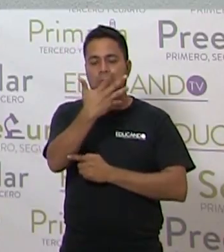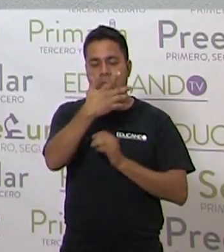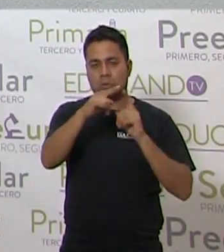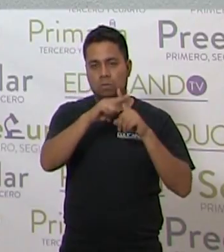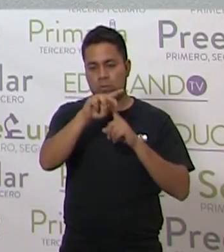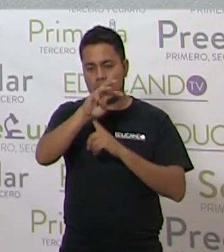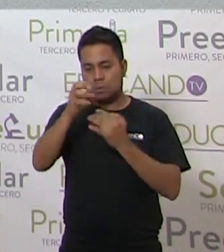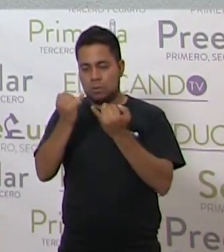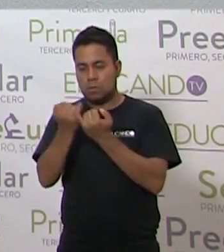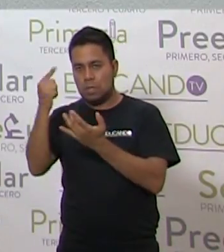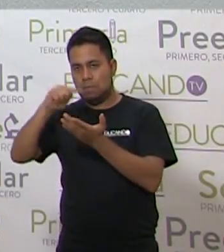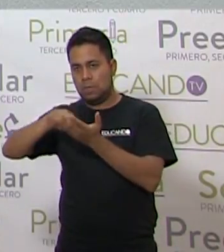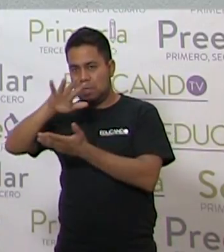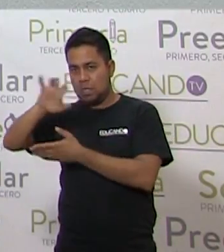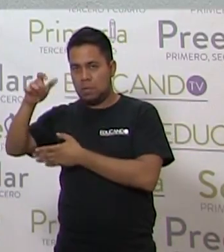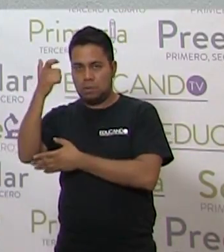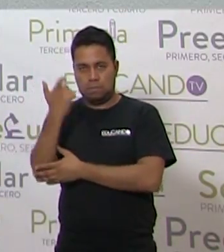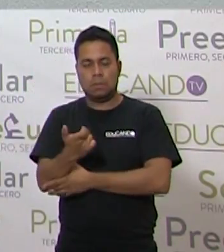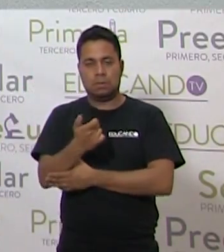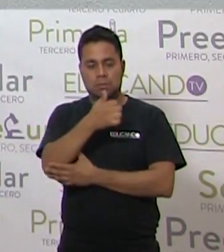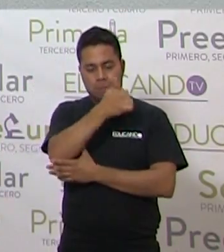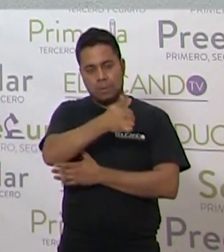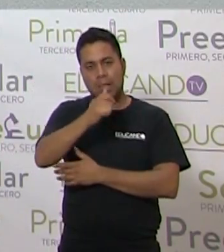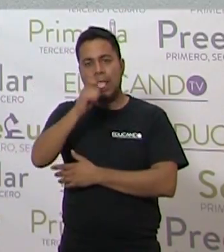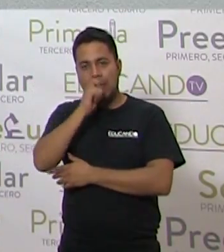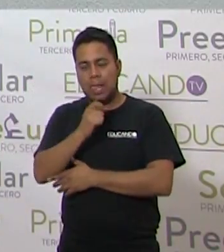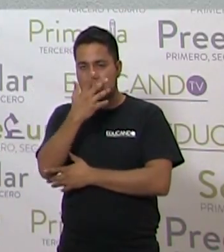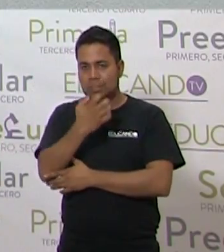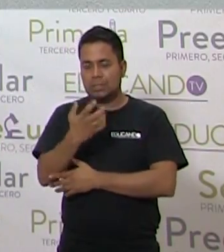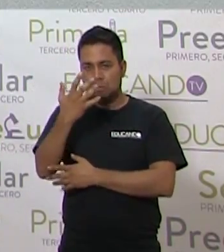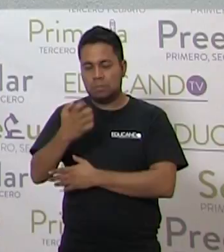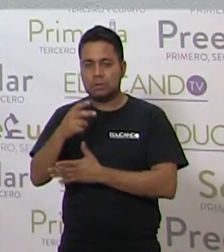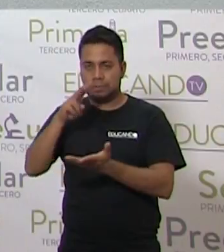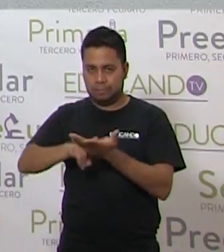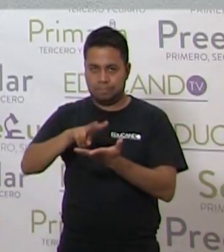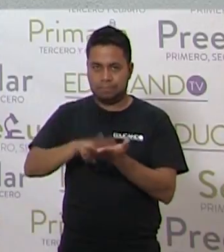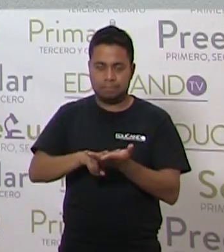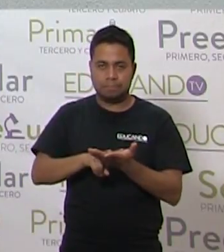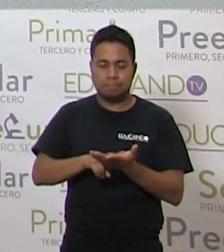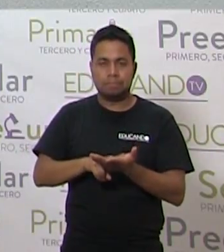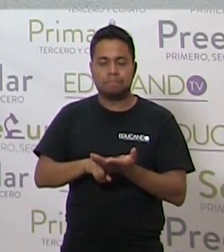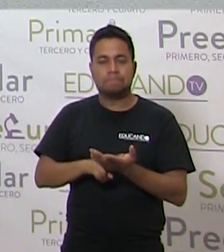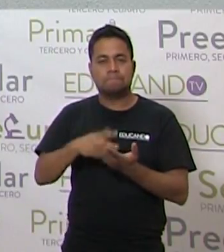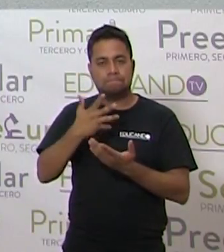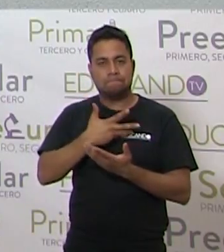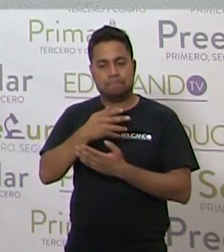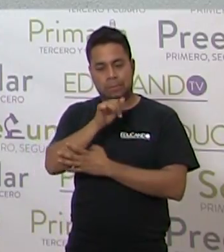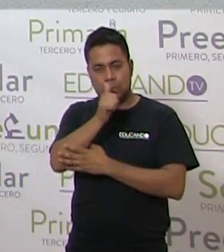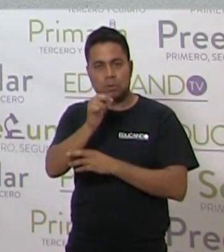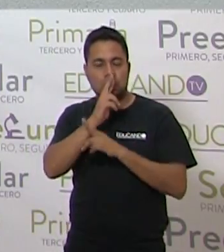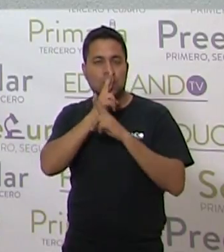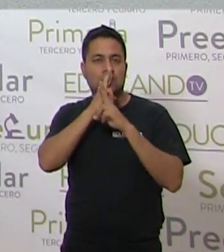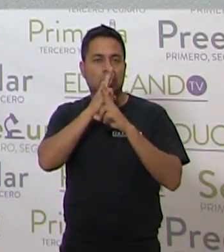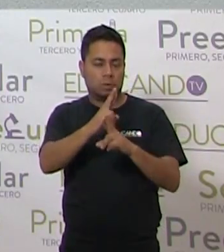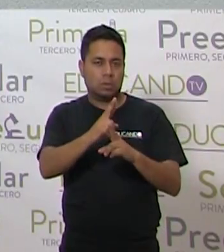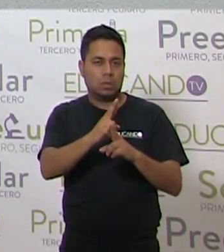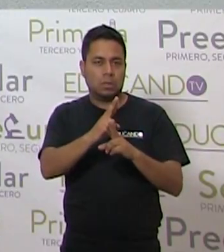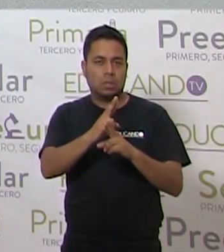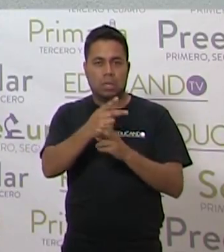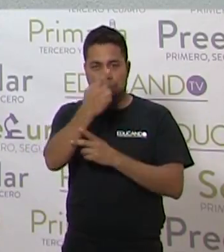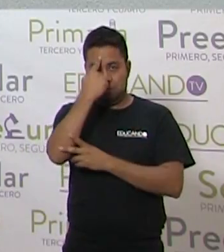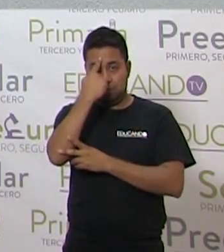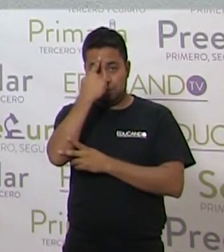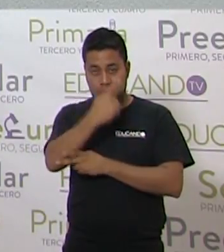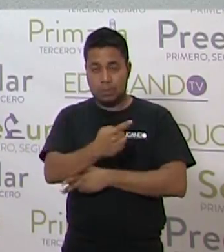300 Son 1500 pesos cada paleta cuesta 5 pes Entonces ya tenemos otra respuesta más a